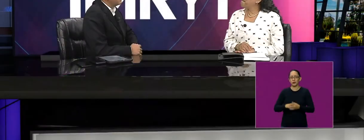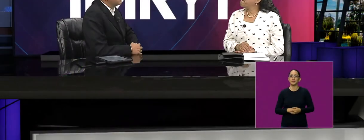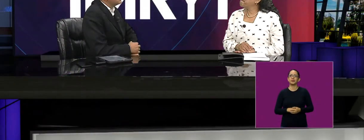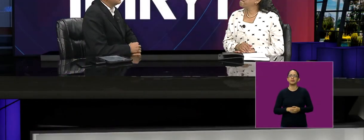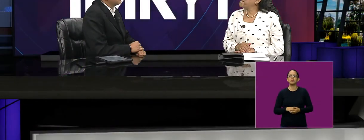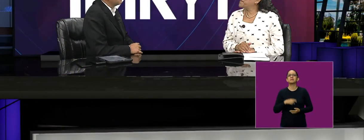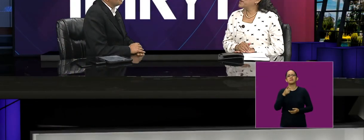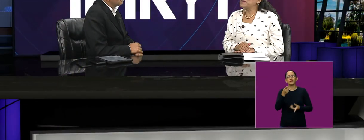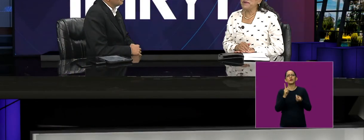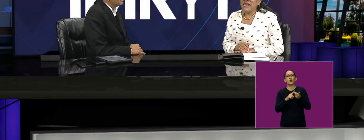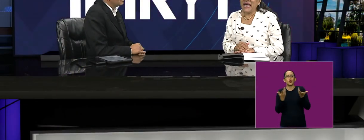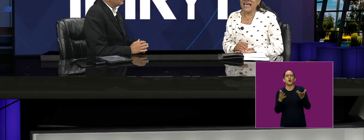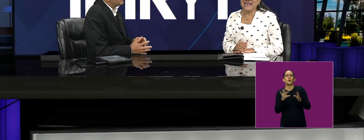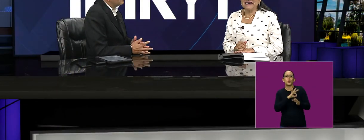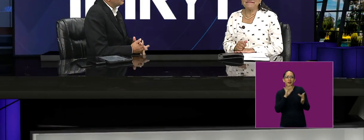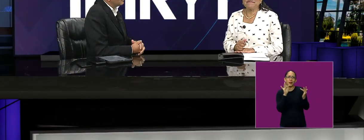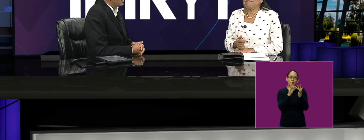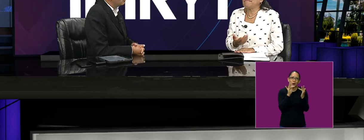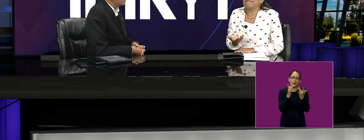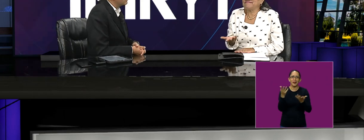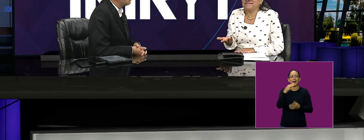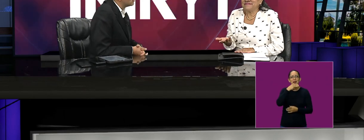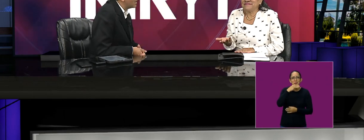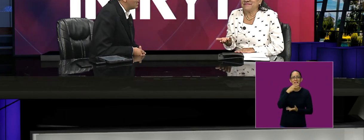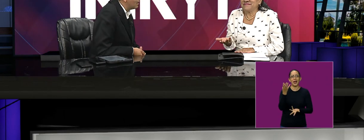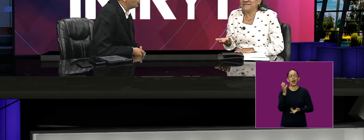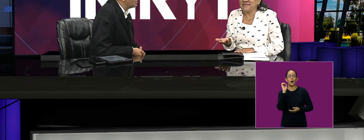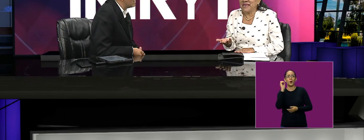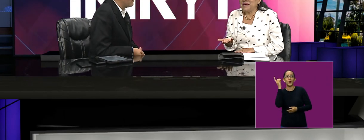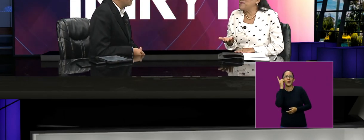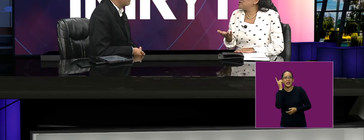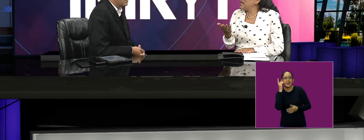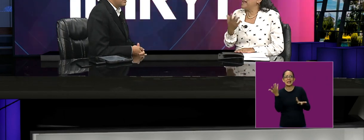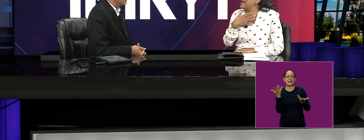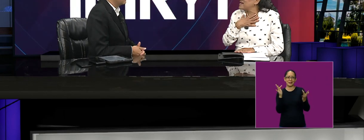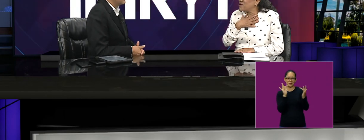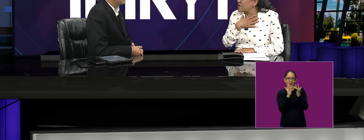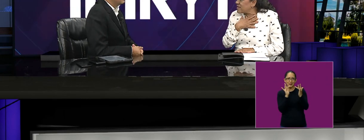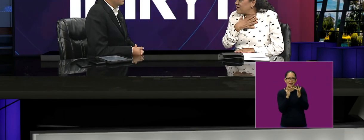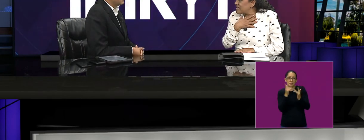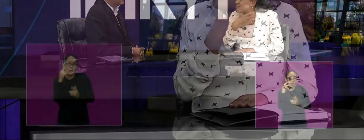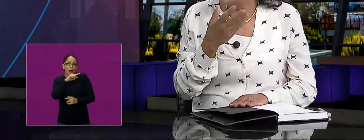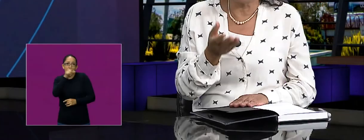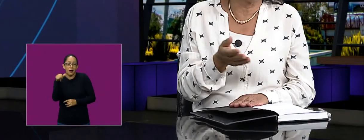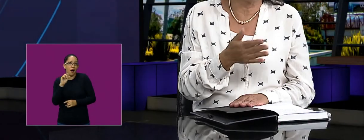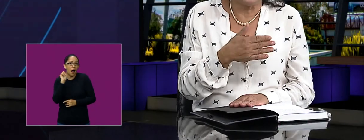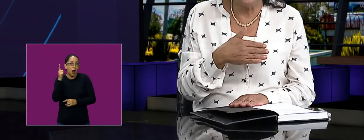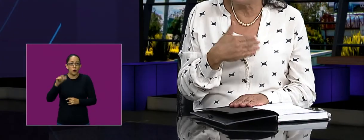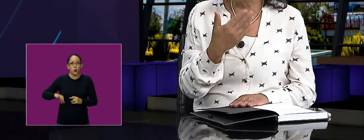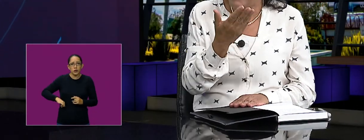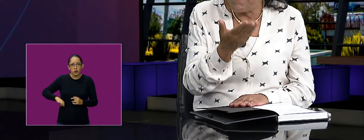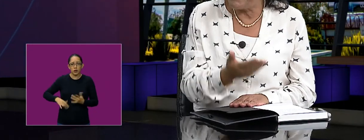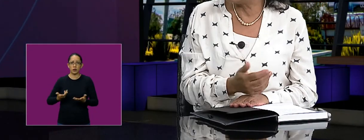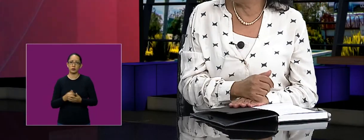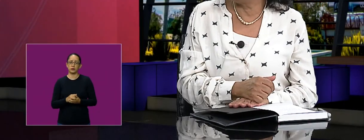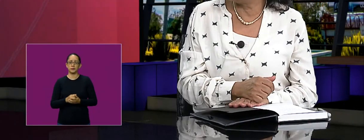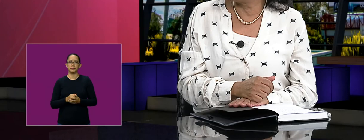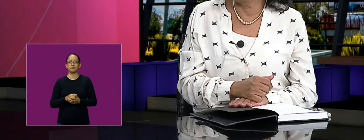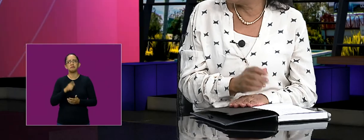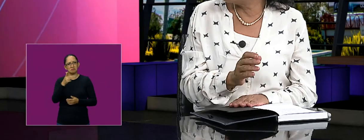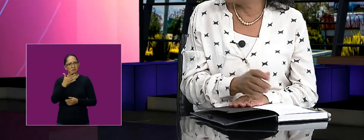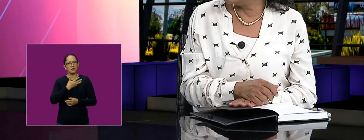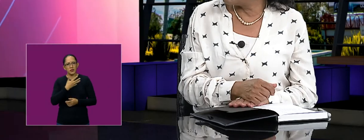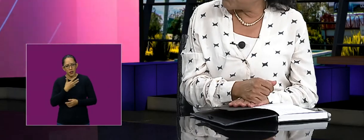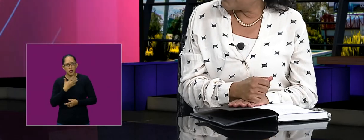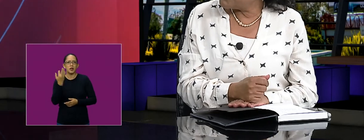contactar a Denise? Pues mira... ¿Alguna red social? ¿Algún teléfono? Tenemos el correo electrónico en Facebook, está la página,